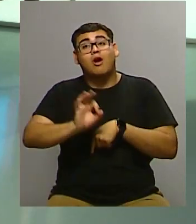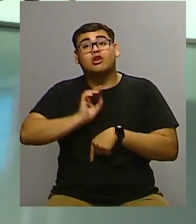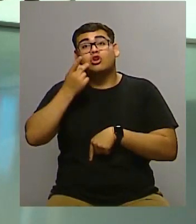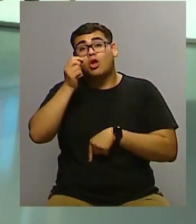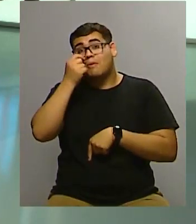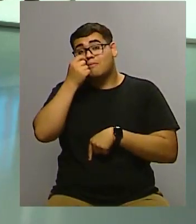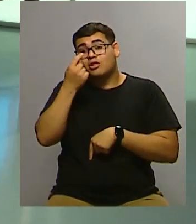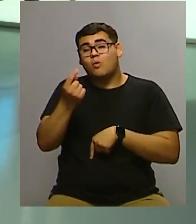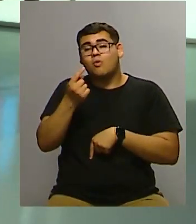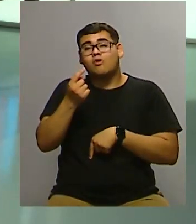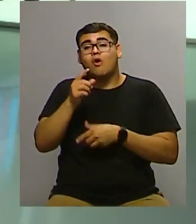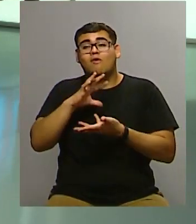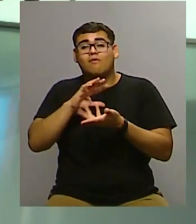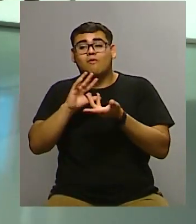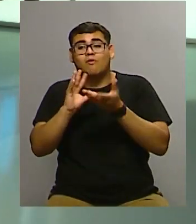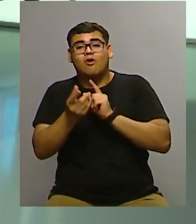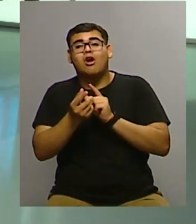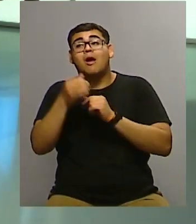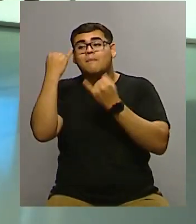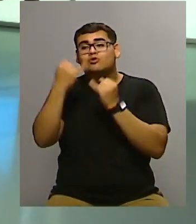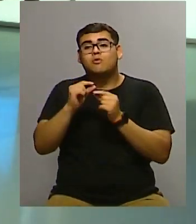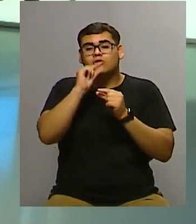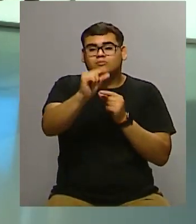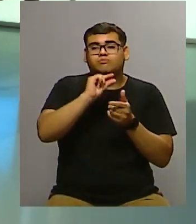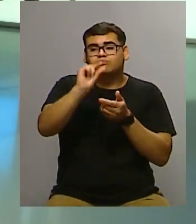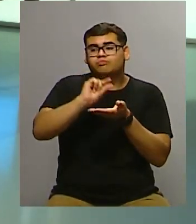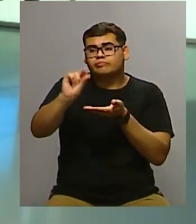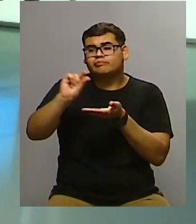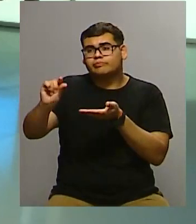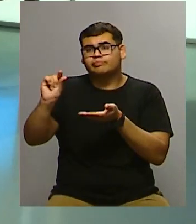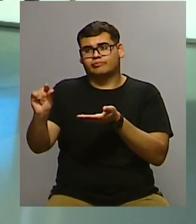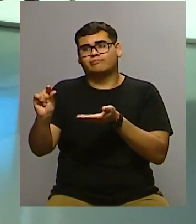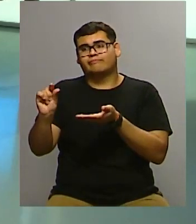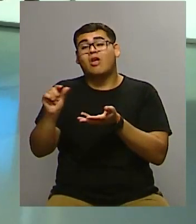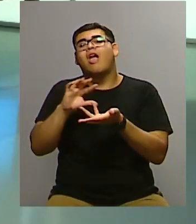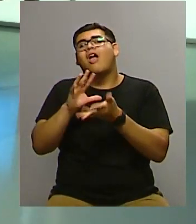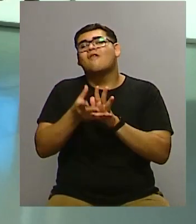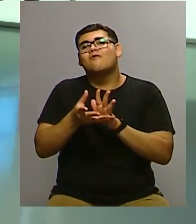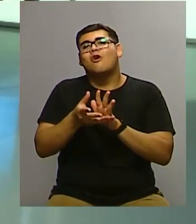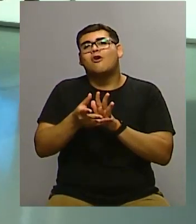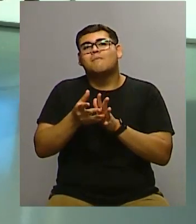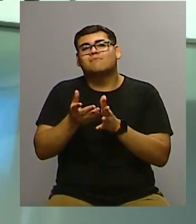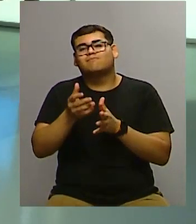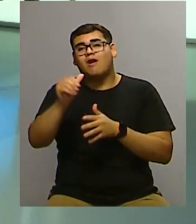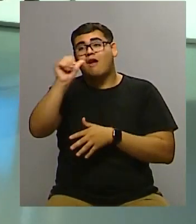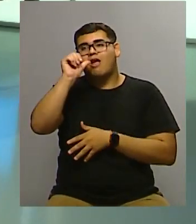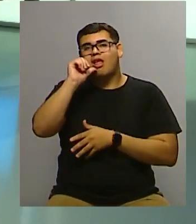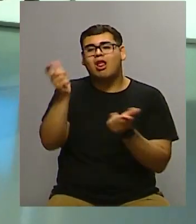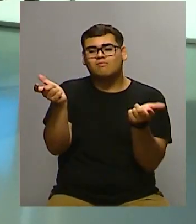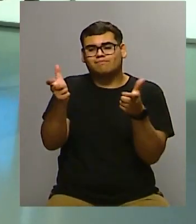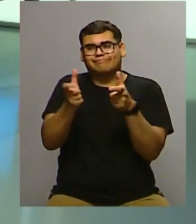y parte y hay que distribuirlo ahora. Es parte de la explicación de por qué también vuelve a caer.